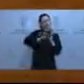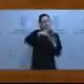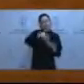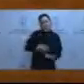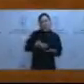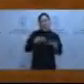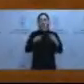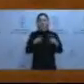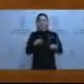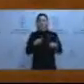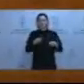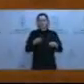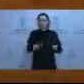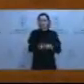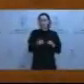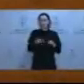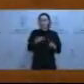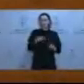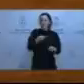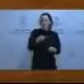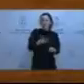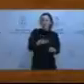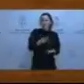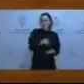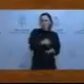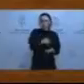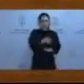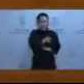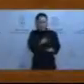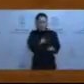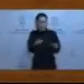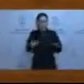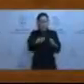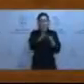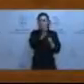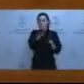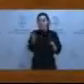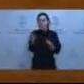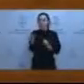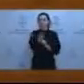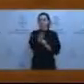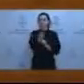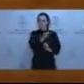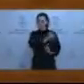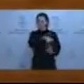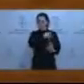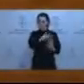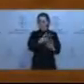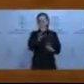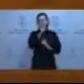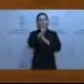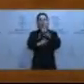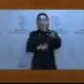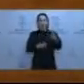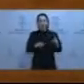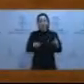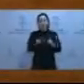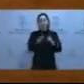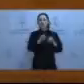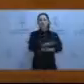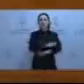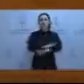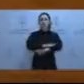una cuestión baladí. Desde el Grupo Parlamentario Popular llevamos meses avisando de que este es un